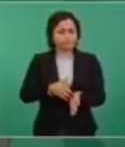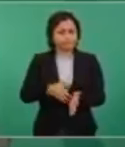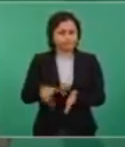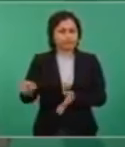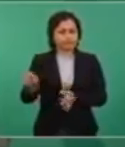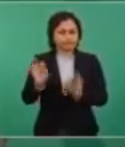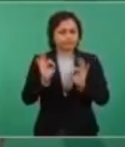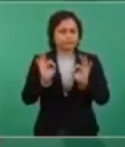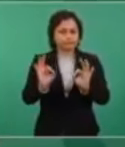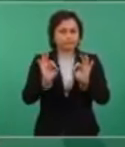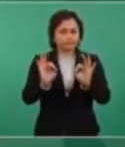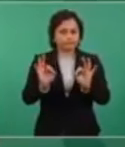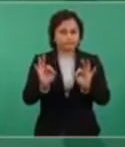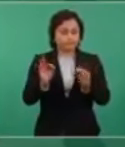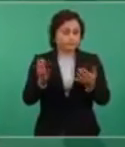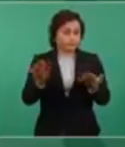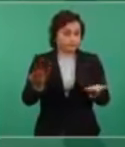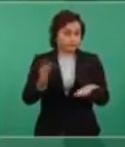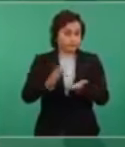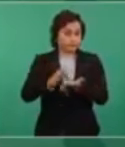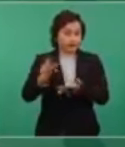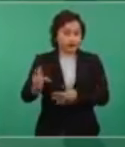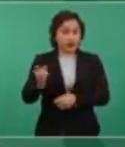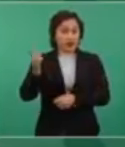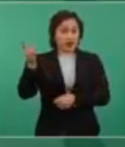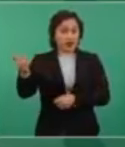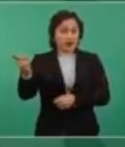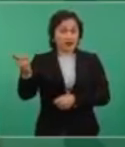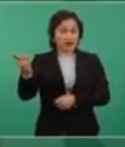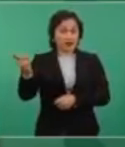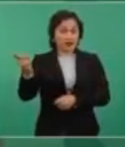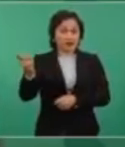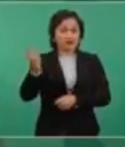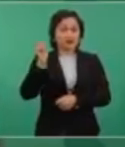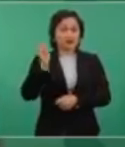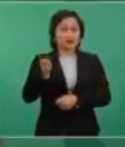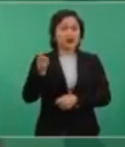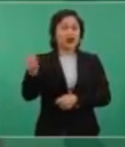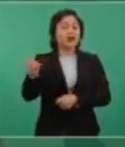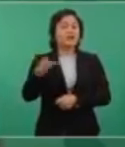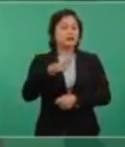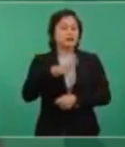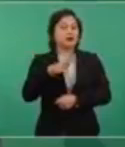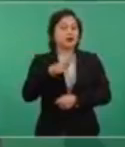A ella se debe el que tengamos estabilidad